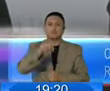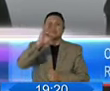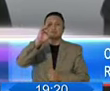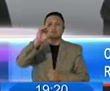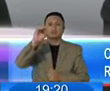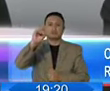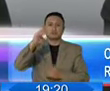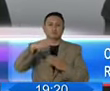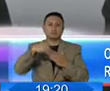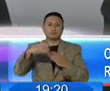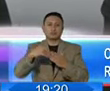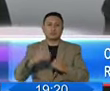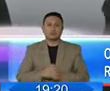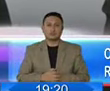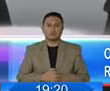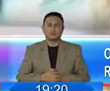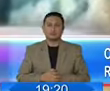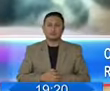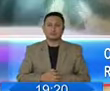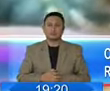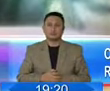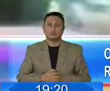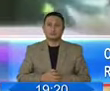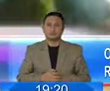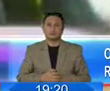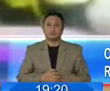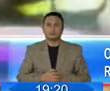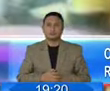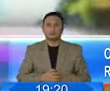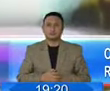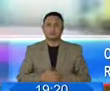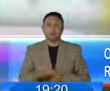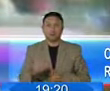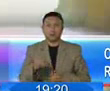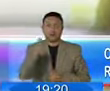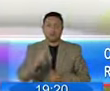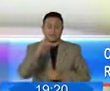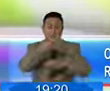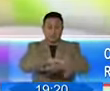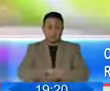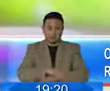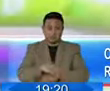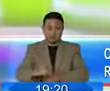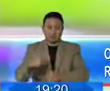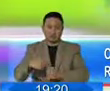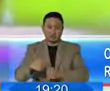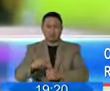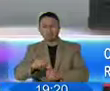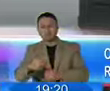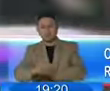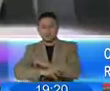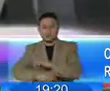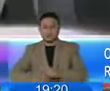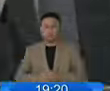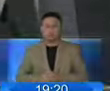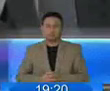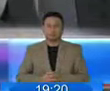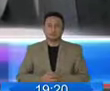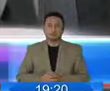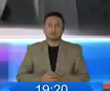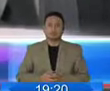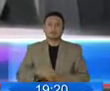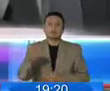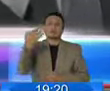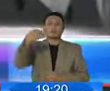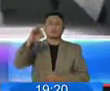$1,700 de dinero en efectivo. Adicional a esto, los hoy detenidos habrían participado en otros robos. En un robo cometido el